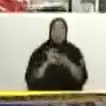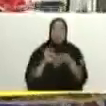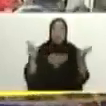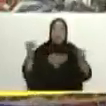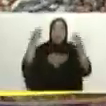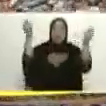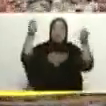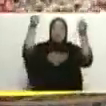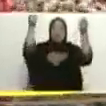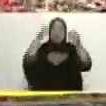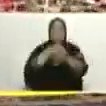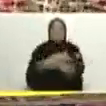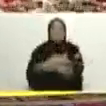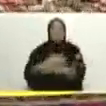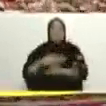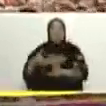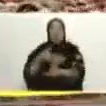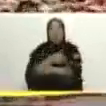Por millones.